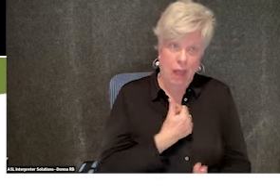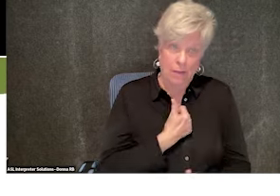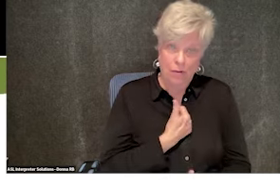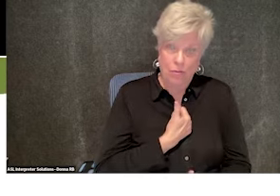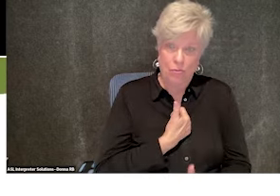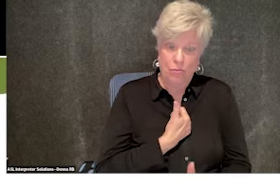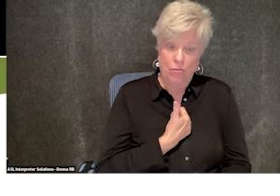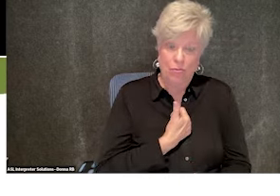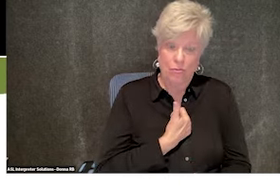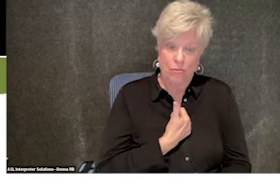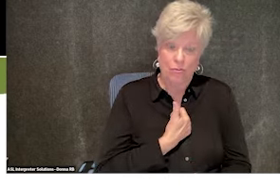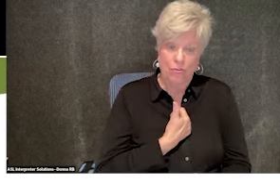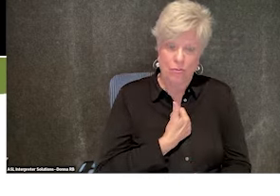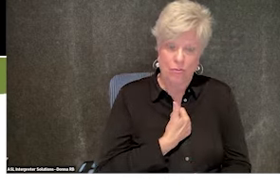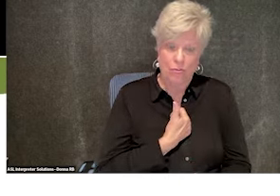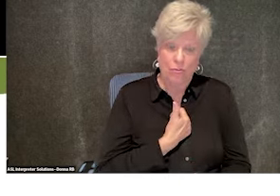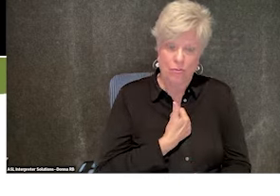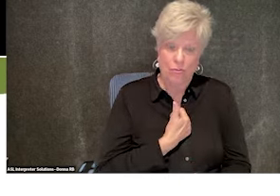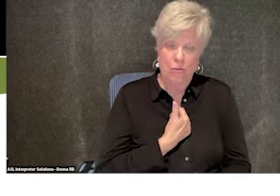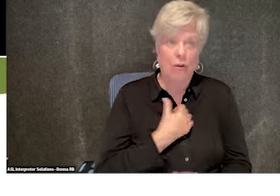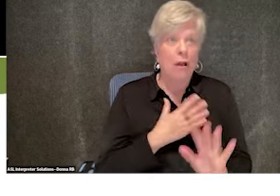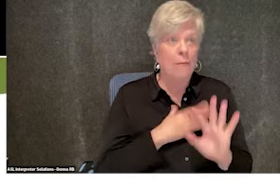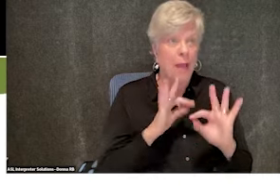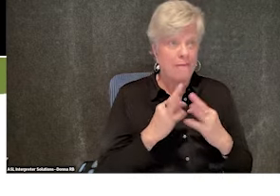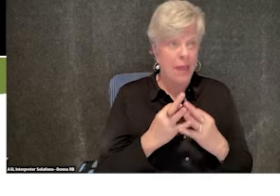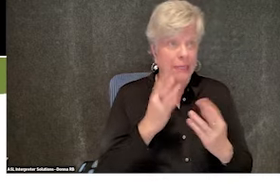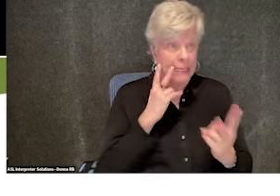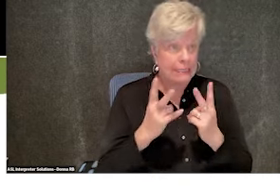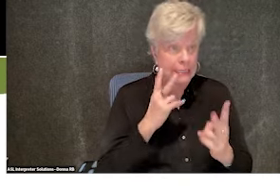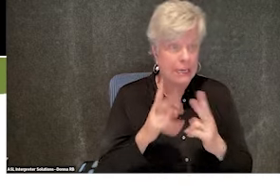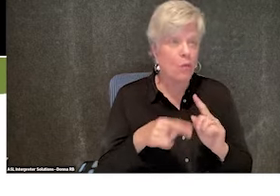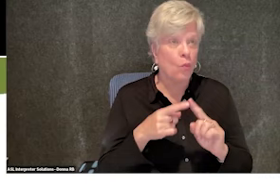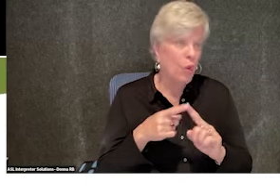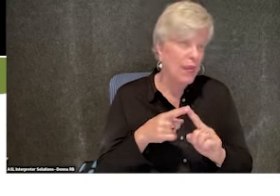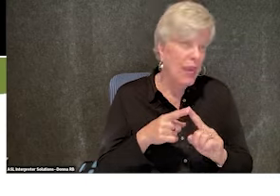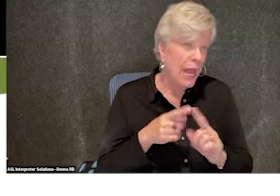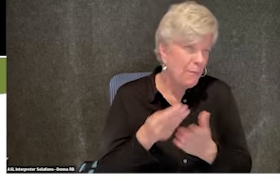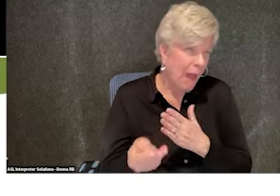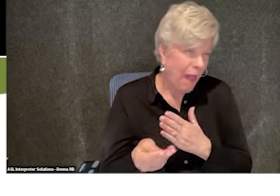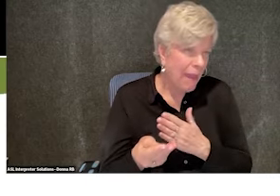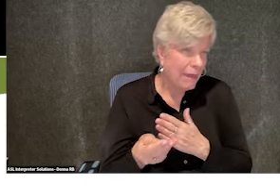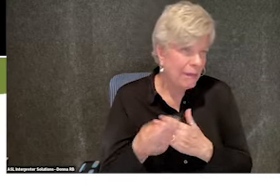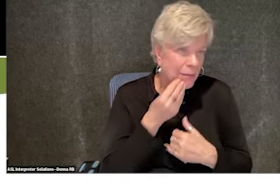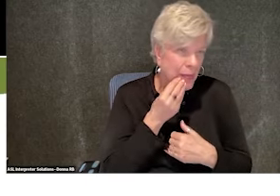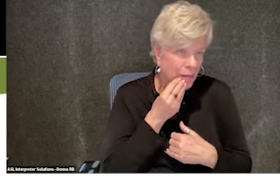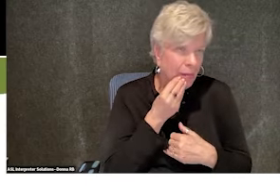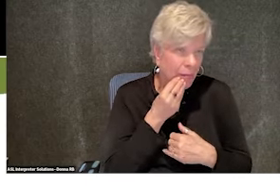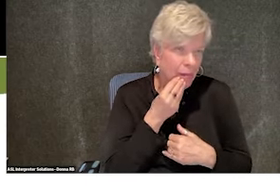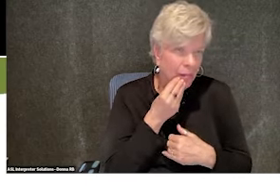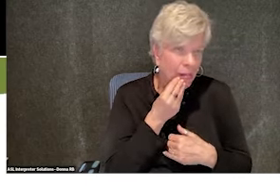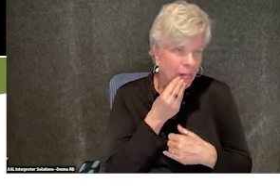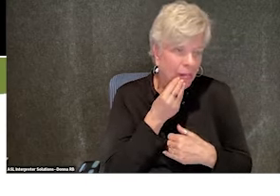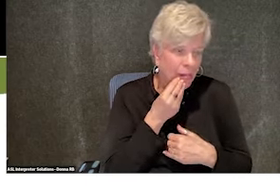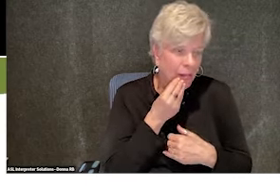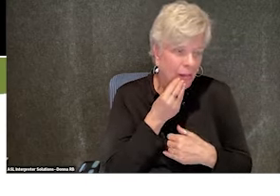forma también aprender de su propia, o sea, de manera independiente, que está